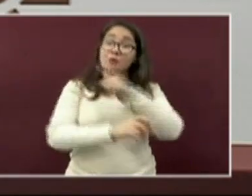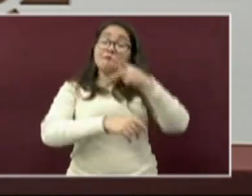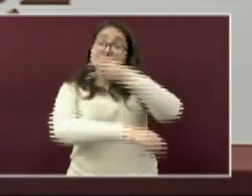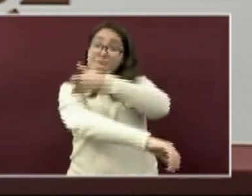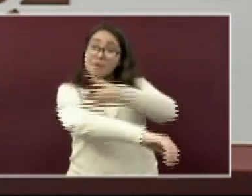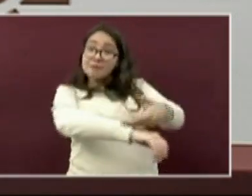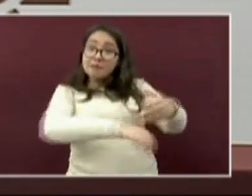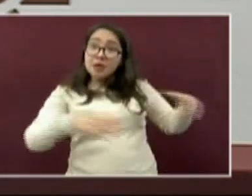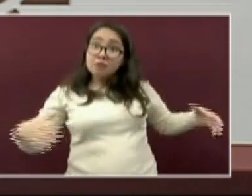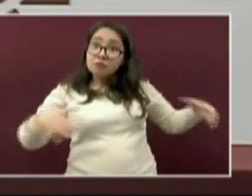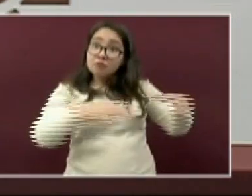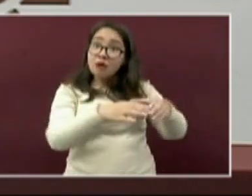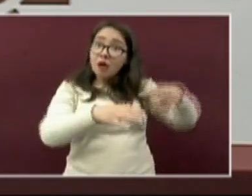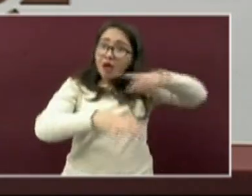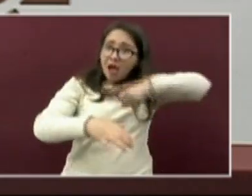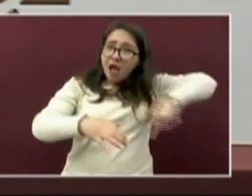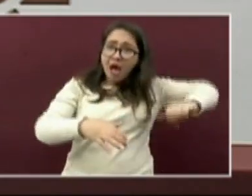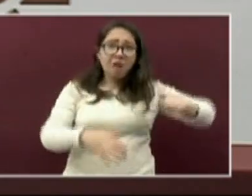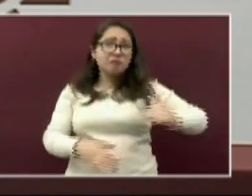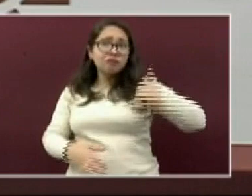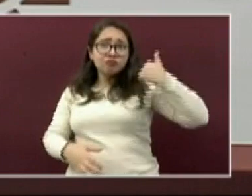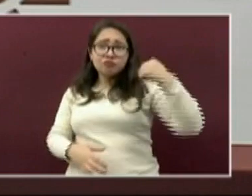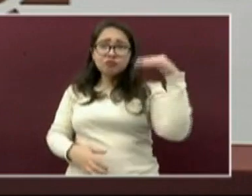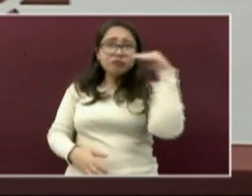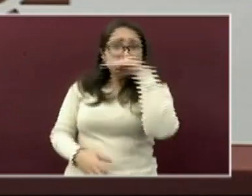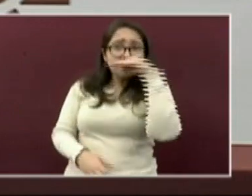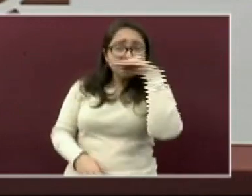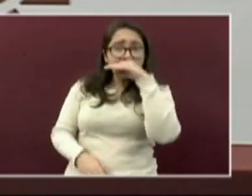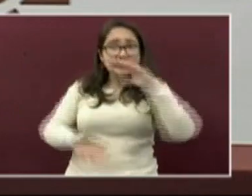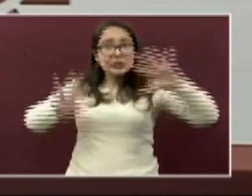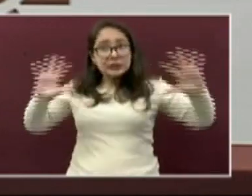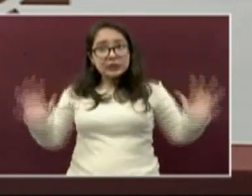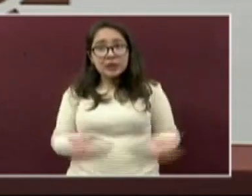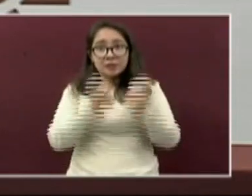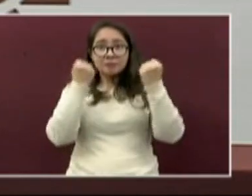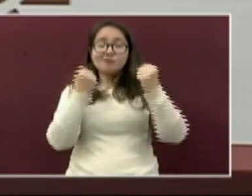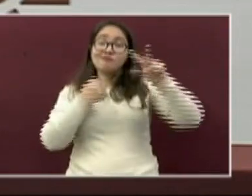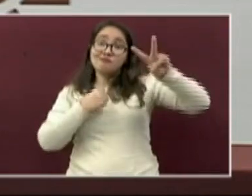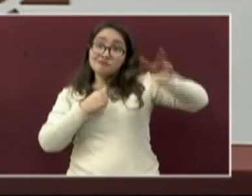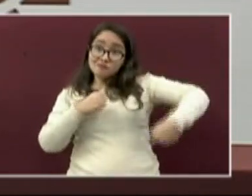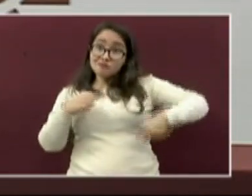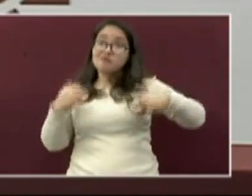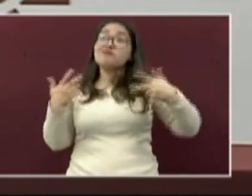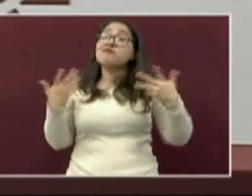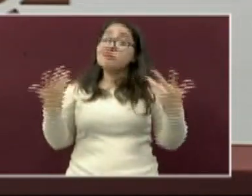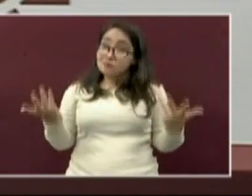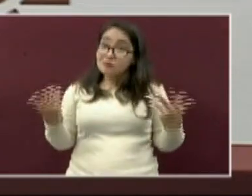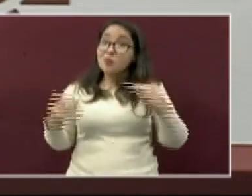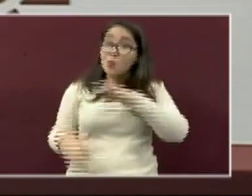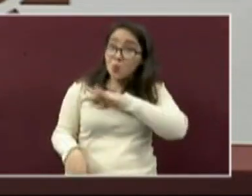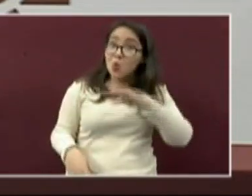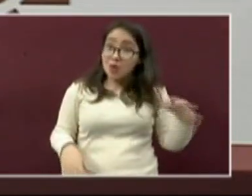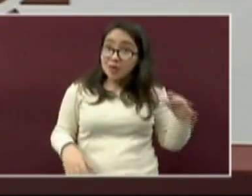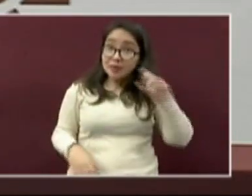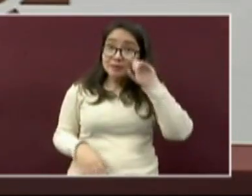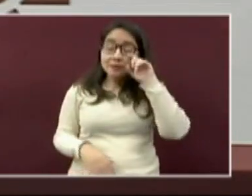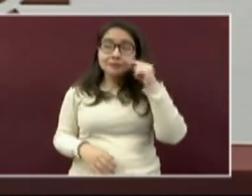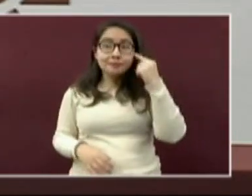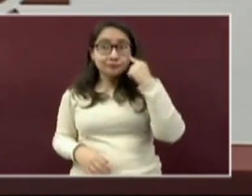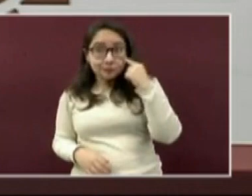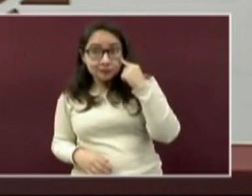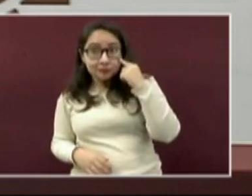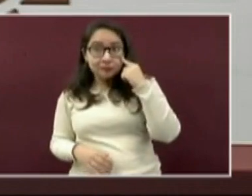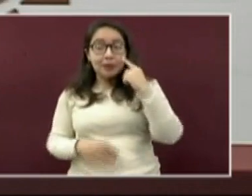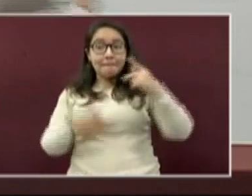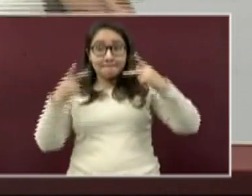con una vacuna que es gratuita que representa vida porque comprobado está escuchen bien que a mayor número